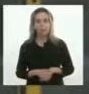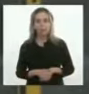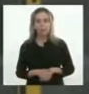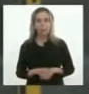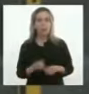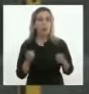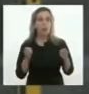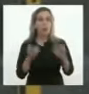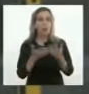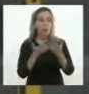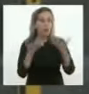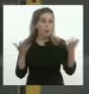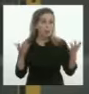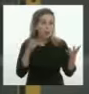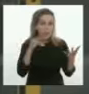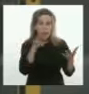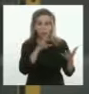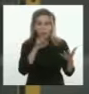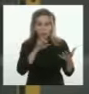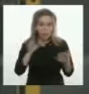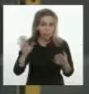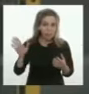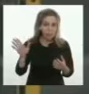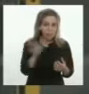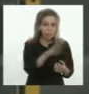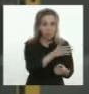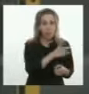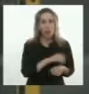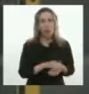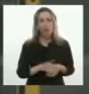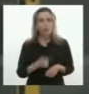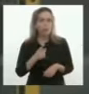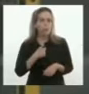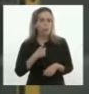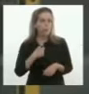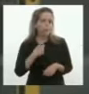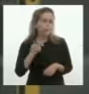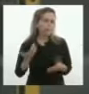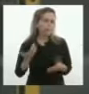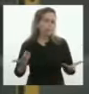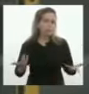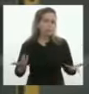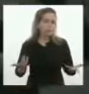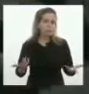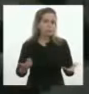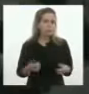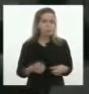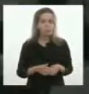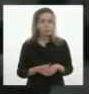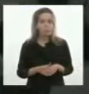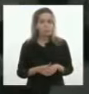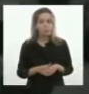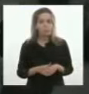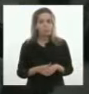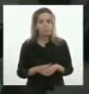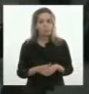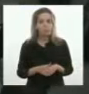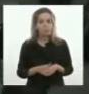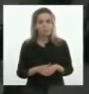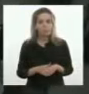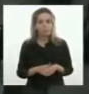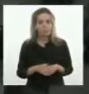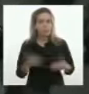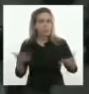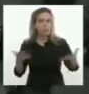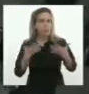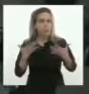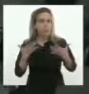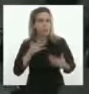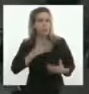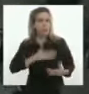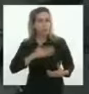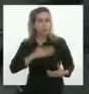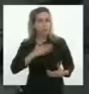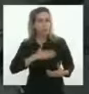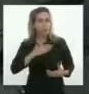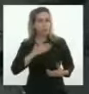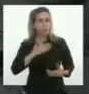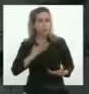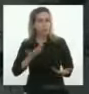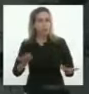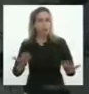bueno buenos días a todos ya todas para mí es una es una alegría poder